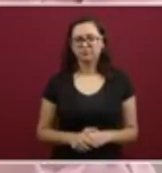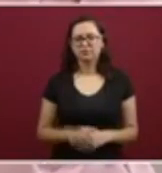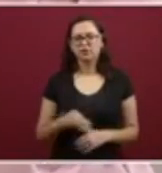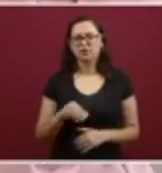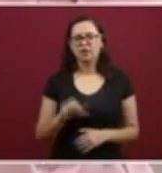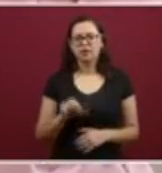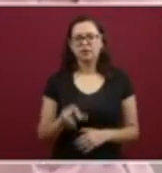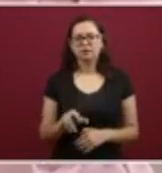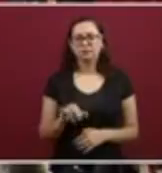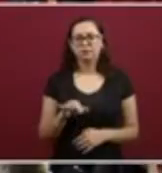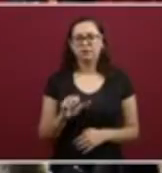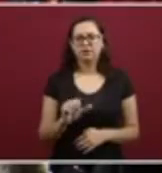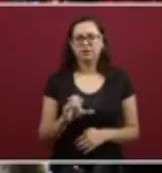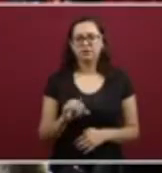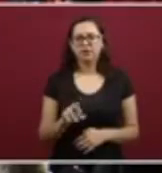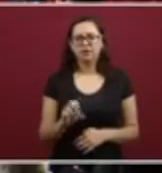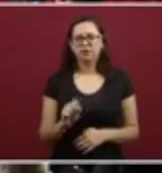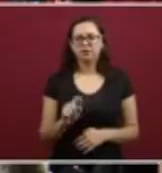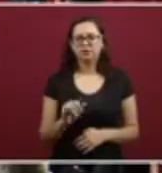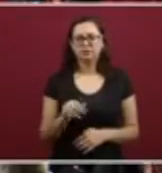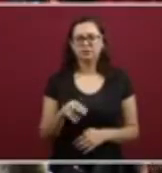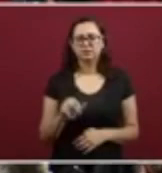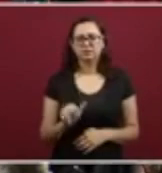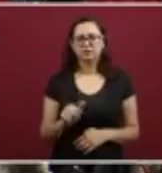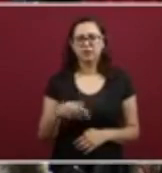María Cristina Moreno Moreno.